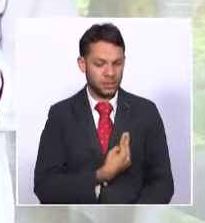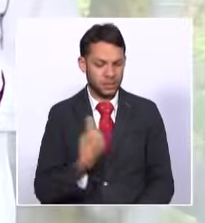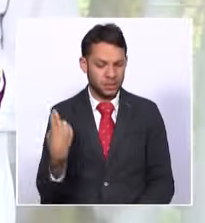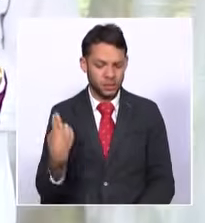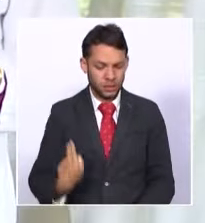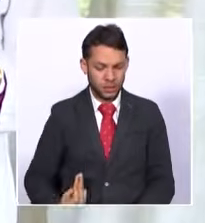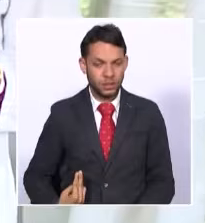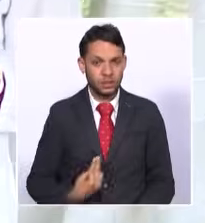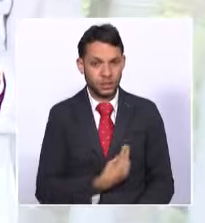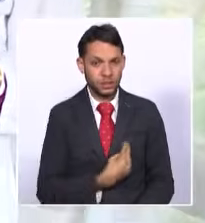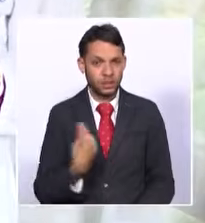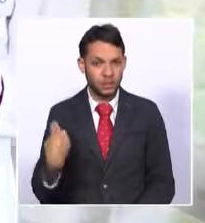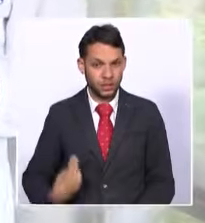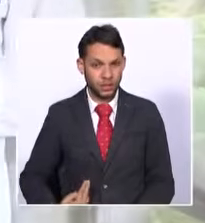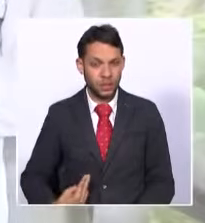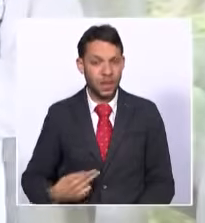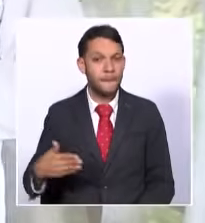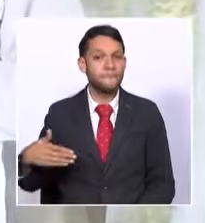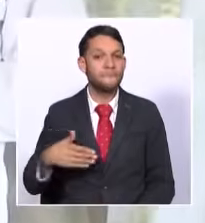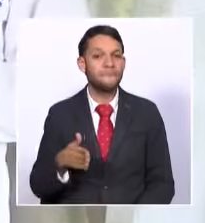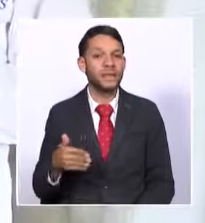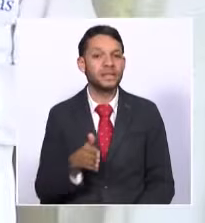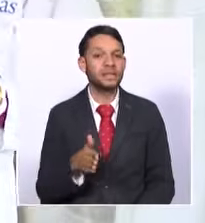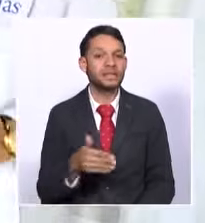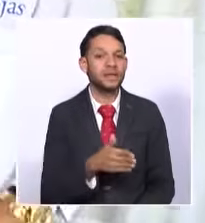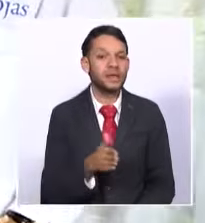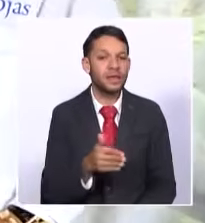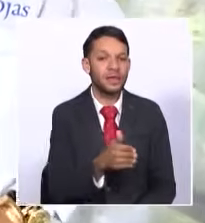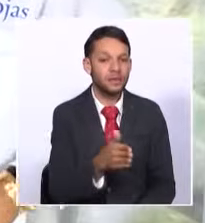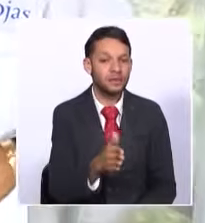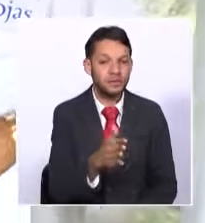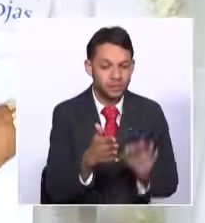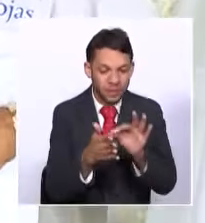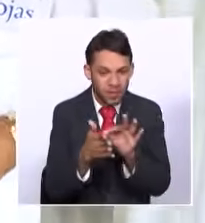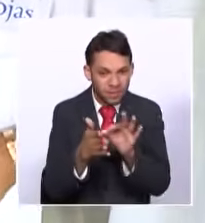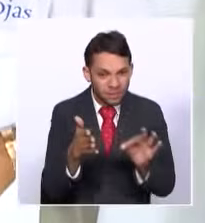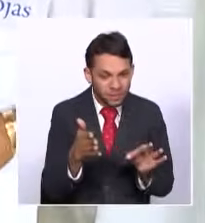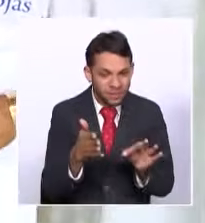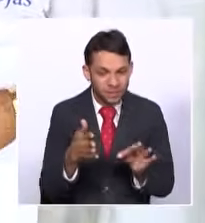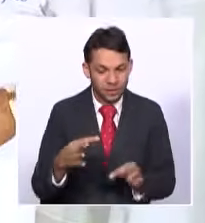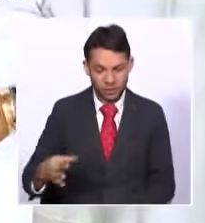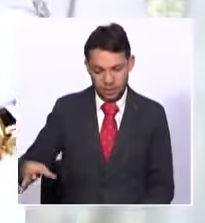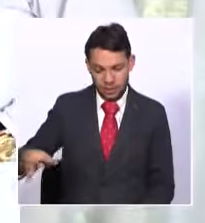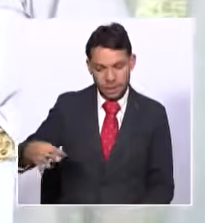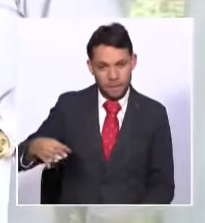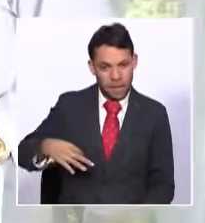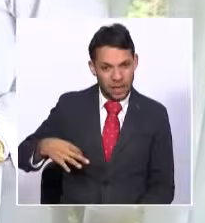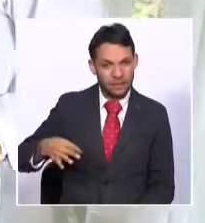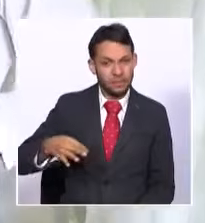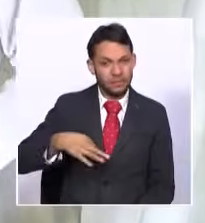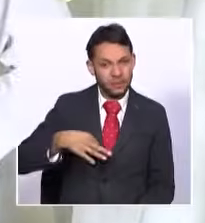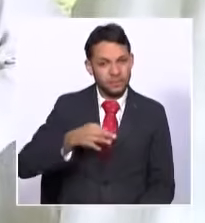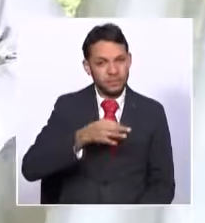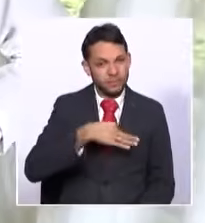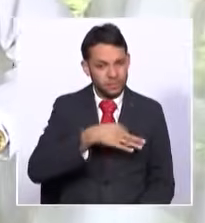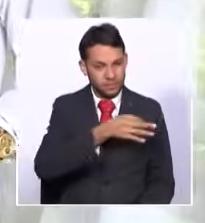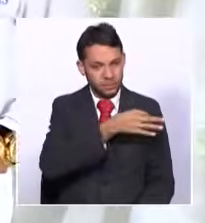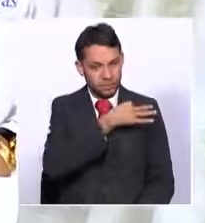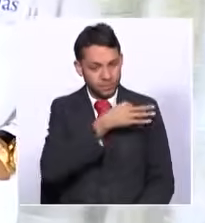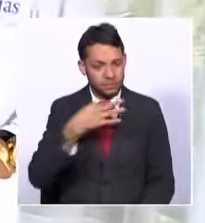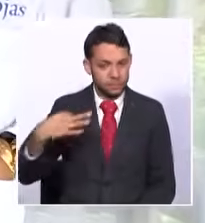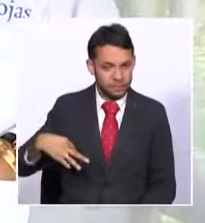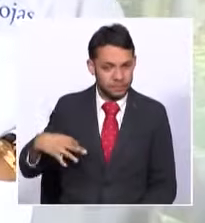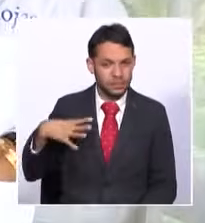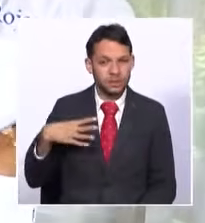con espina de peces. Pero este tipo de tratamiento nosotros lo complementamos con la terapia neural, que es llamada